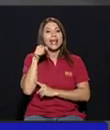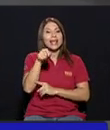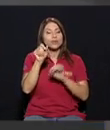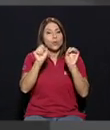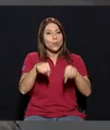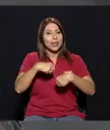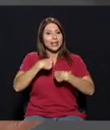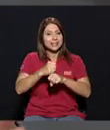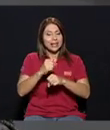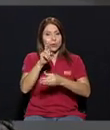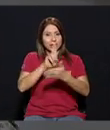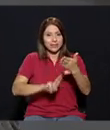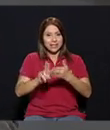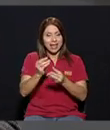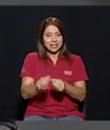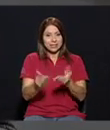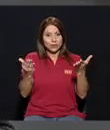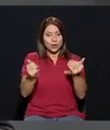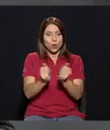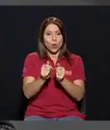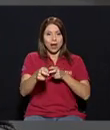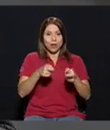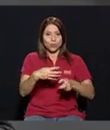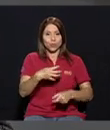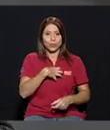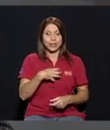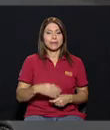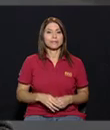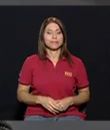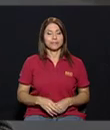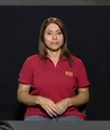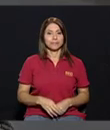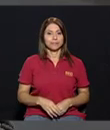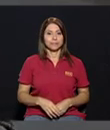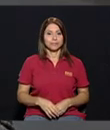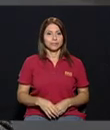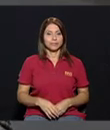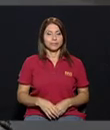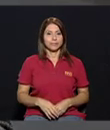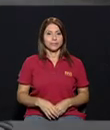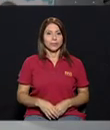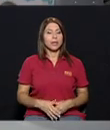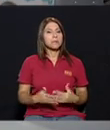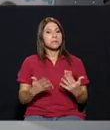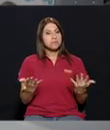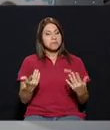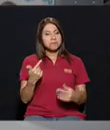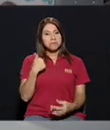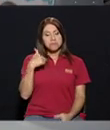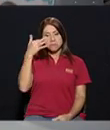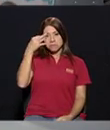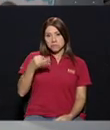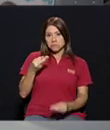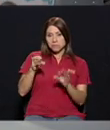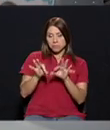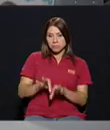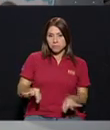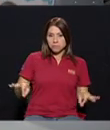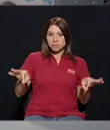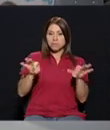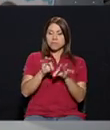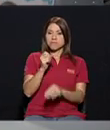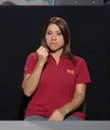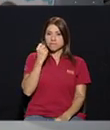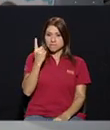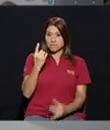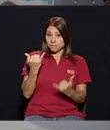eso puede ser las universidades estatales con autonomía. Bueno, yo creo que es muy importante